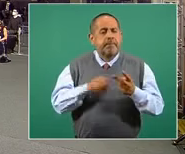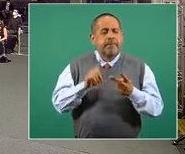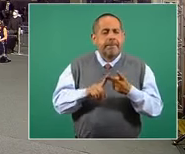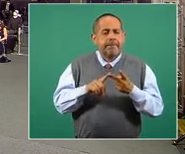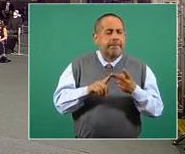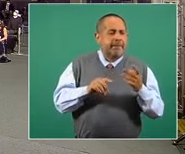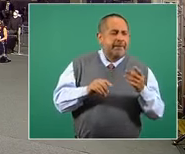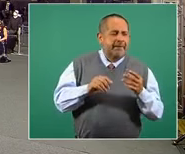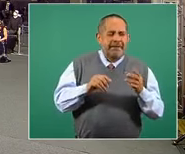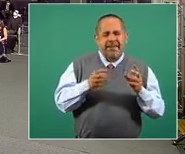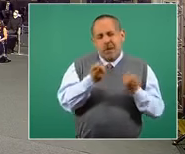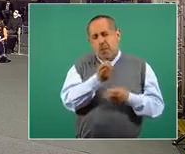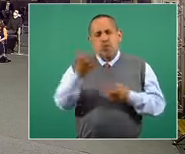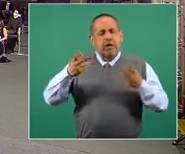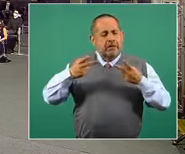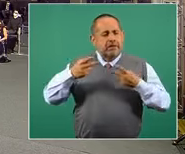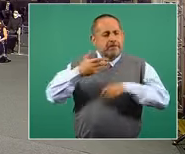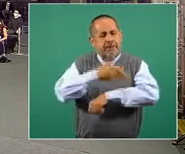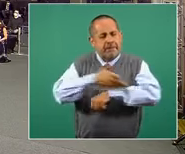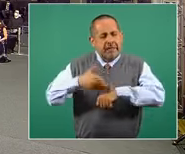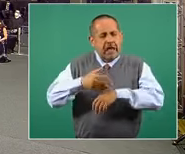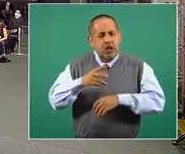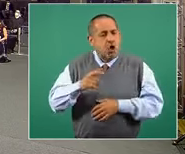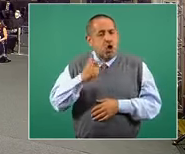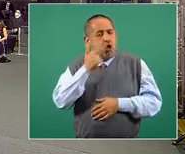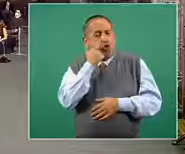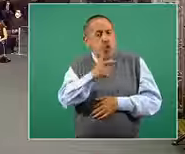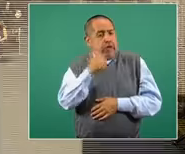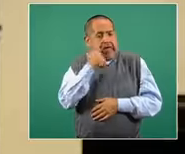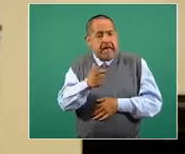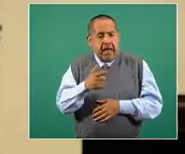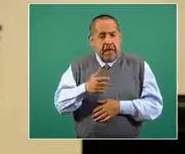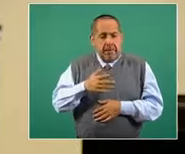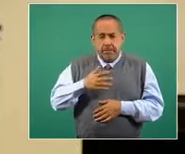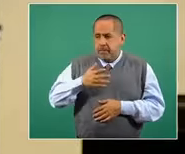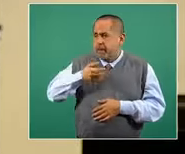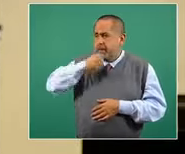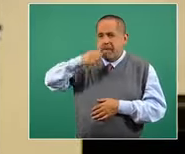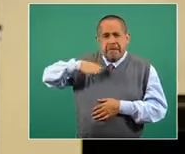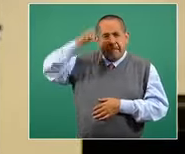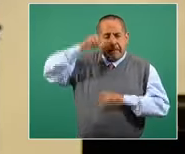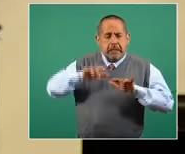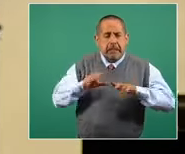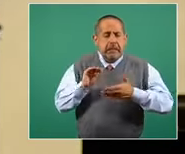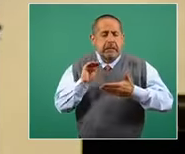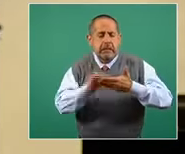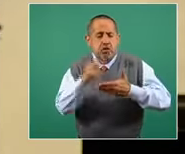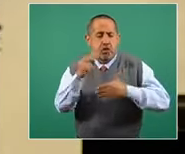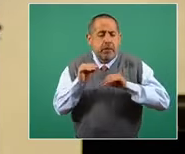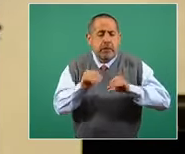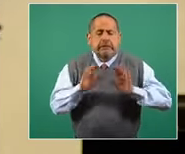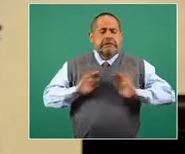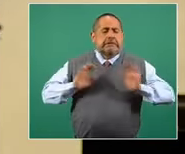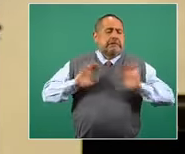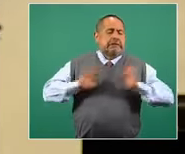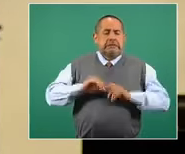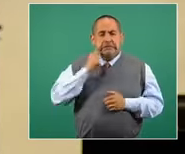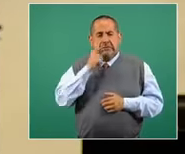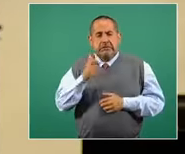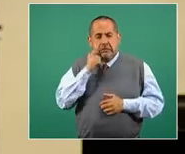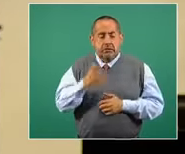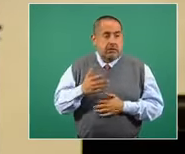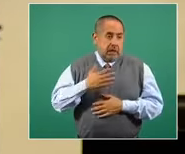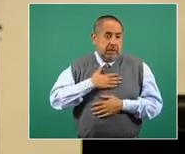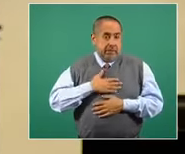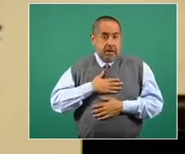varias familias no quieren registrar a sus adultos mayores por temor, y eso lo está pasando en el